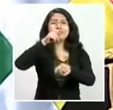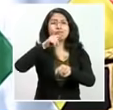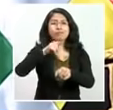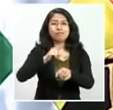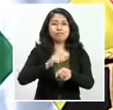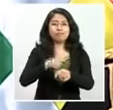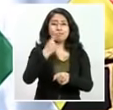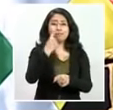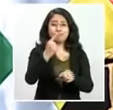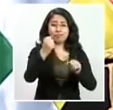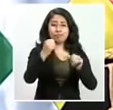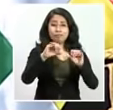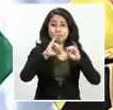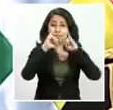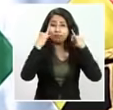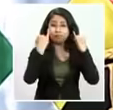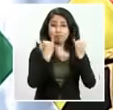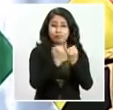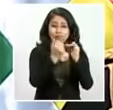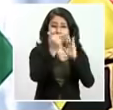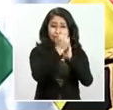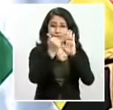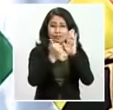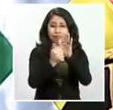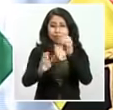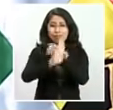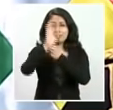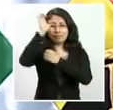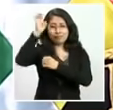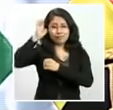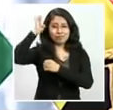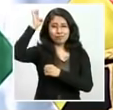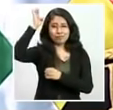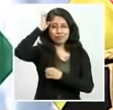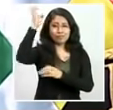una Procuraduría para el Estado boliviano.